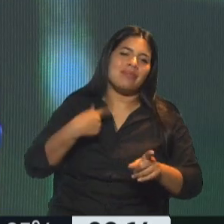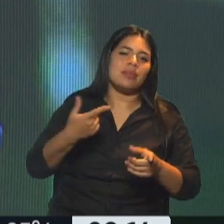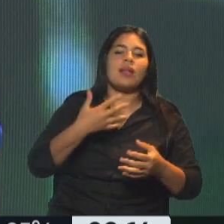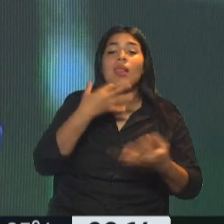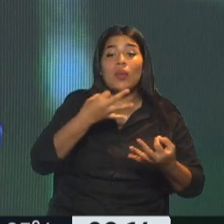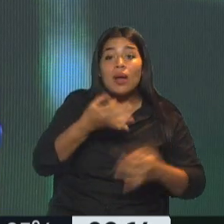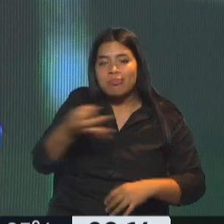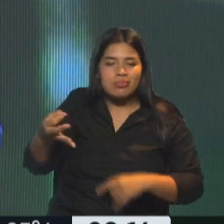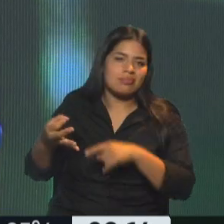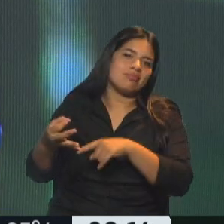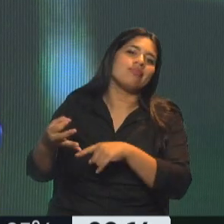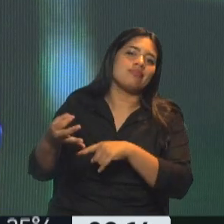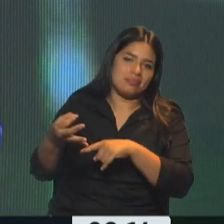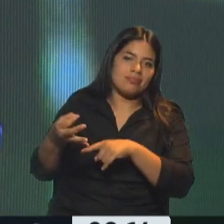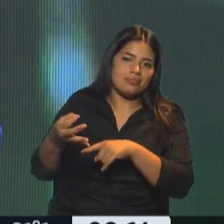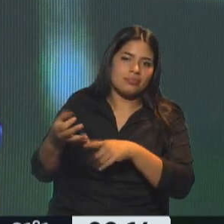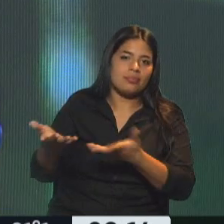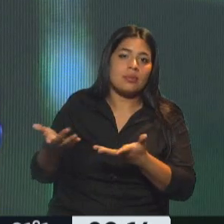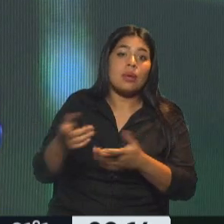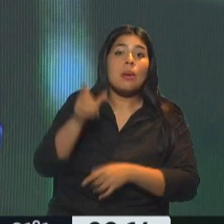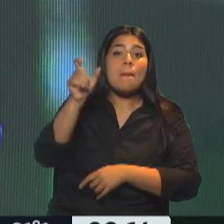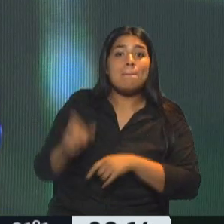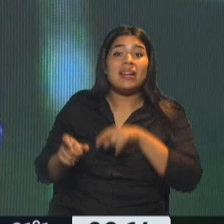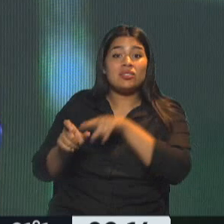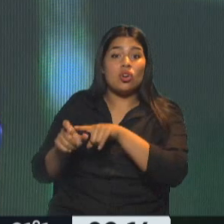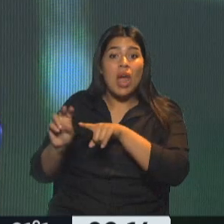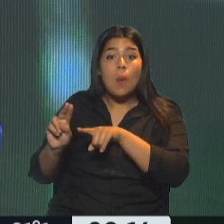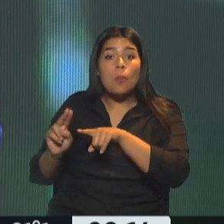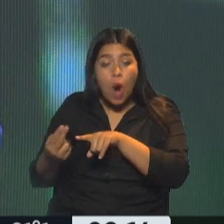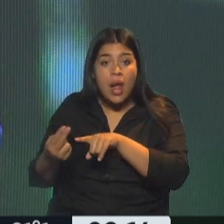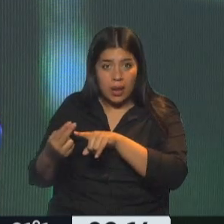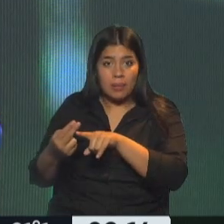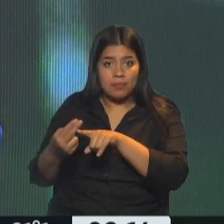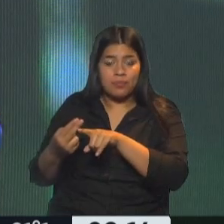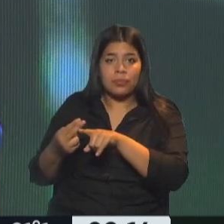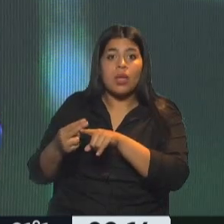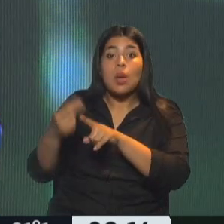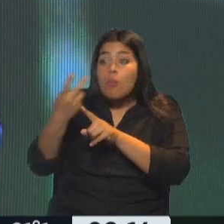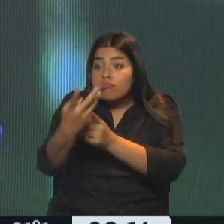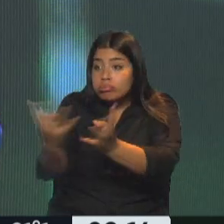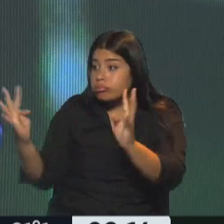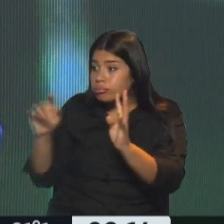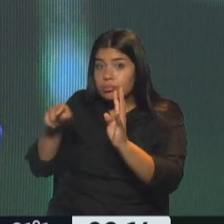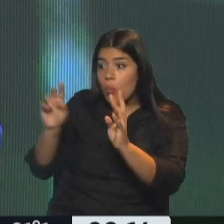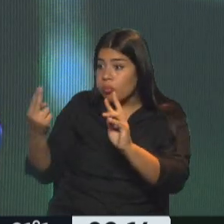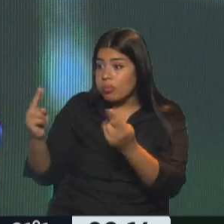cierto, muere alguien cuando muere la última persona que lo puede recordar. Y el recuerdo de Juan Manuel Fangio está absolutamente vivo.